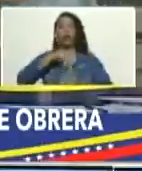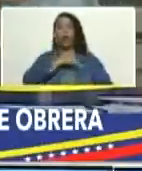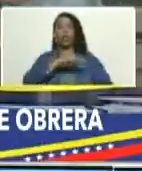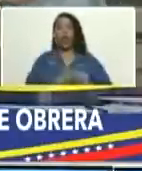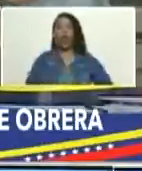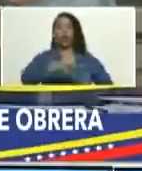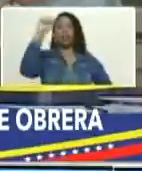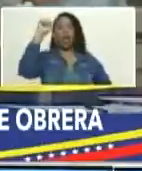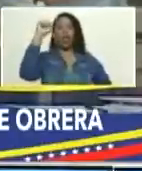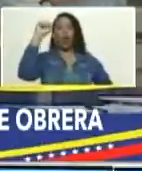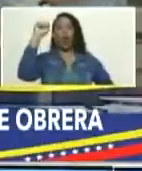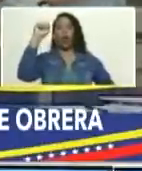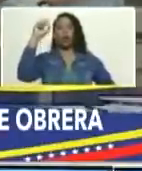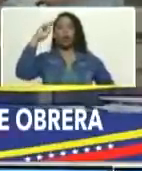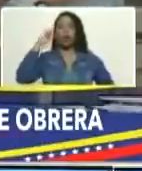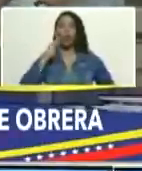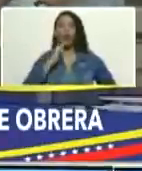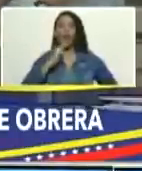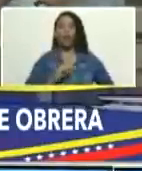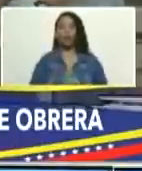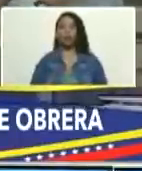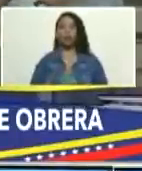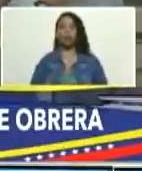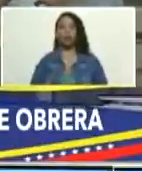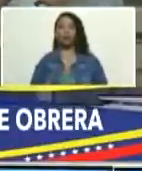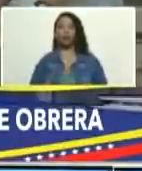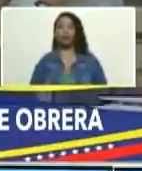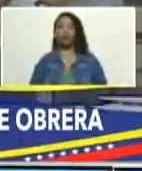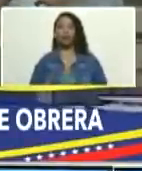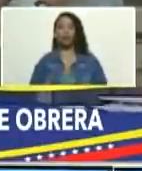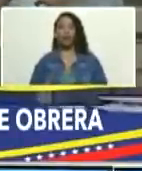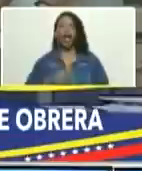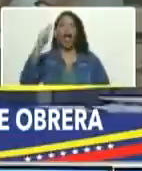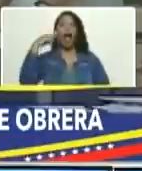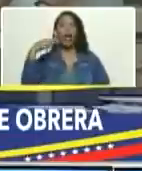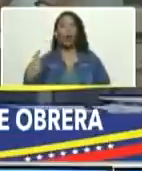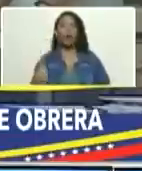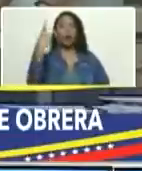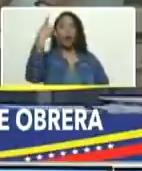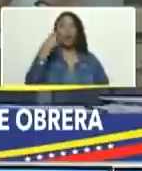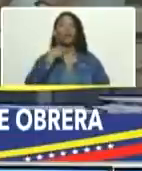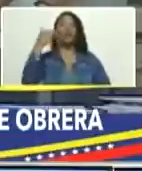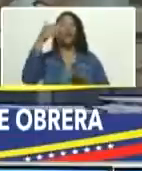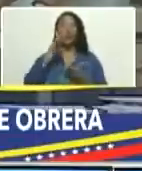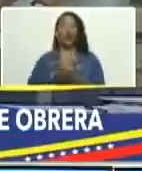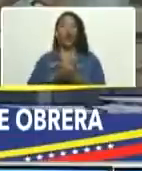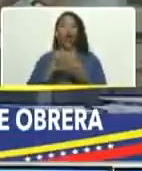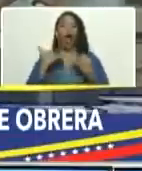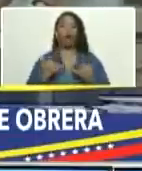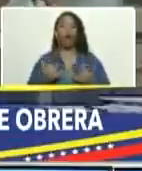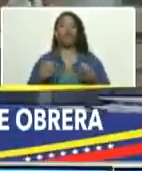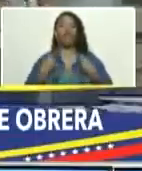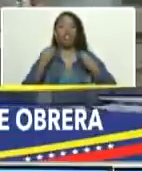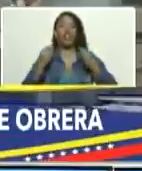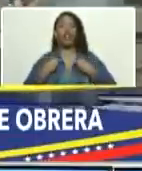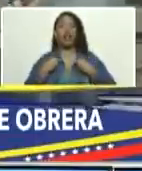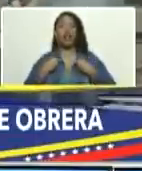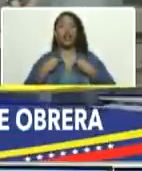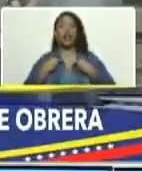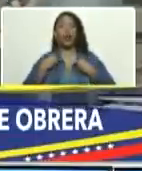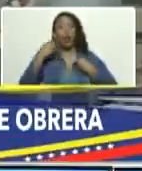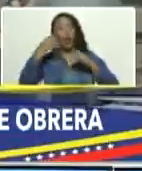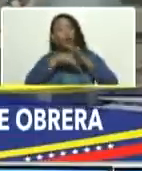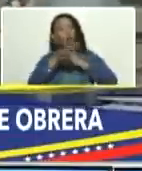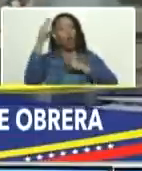libertador Simón Bolívar, por parte del Negro Primero, que murió y resucitó ese mismo día para siempre. El